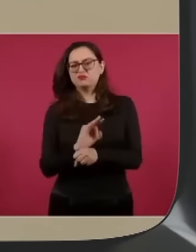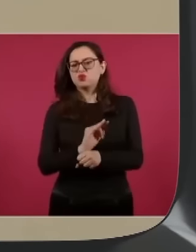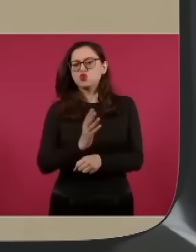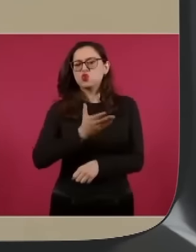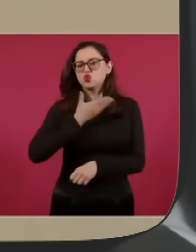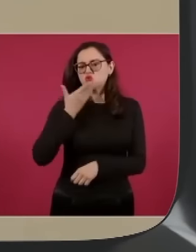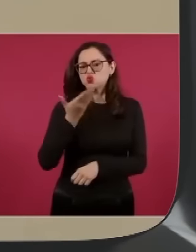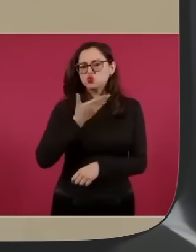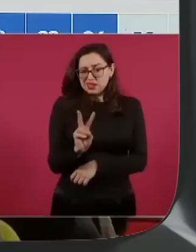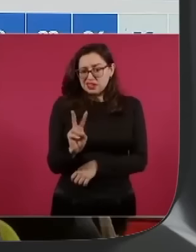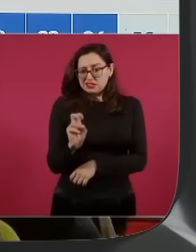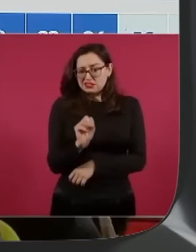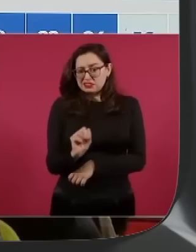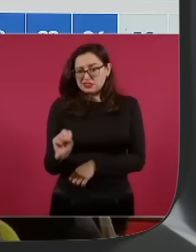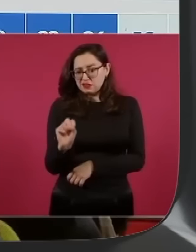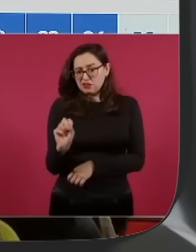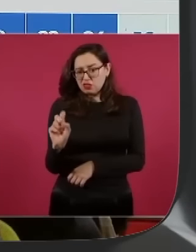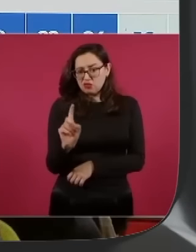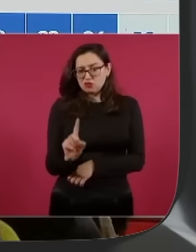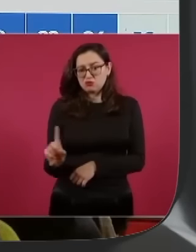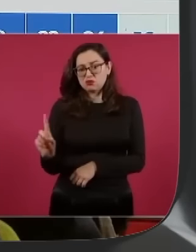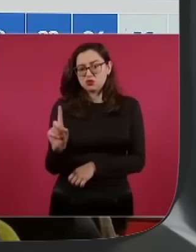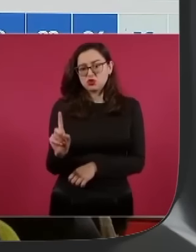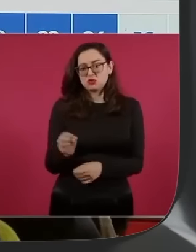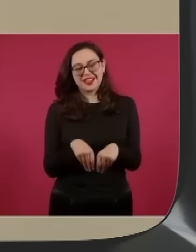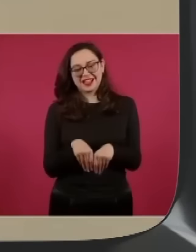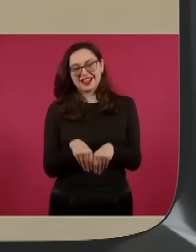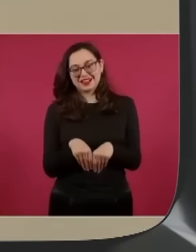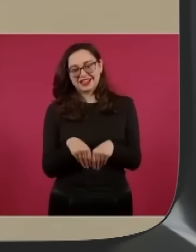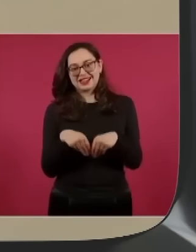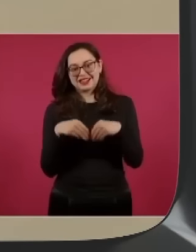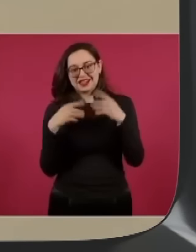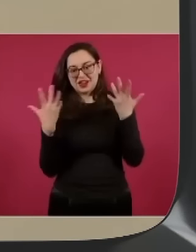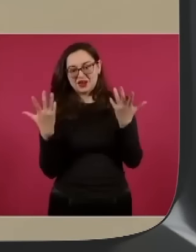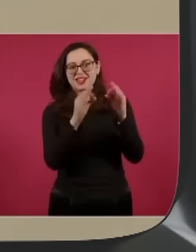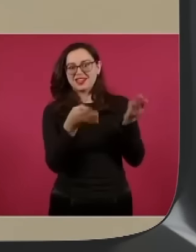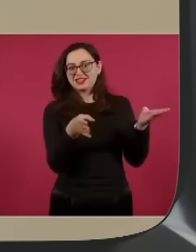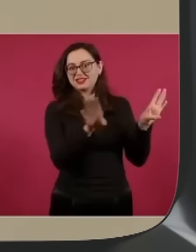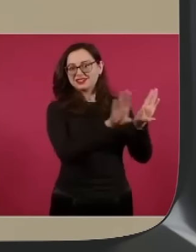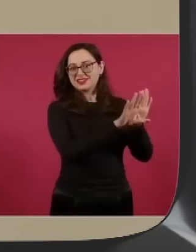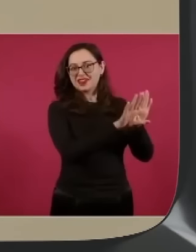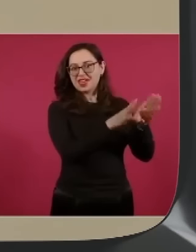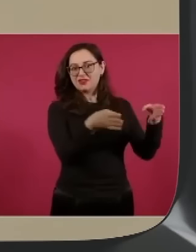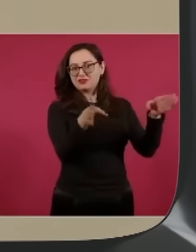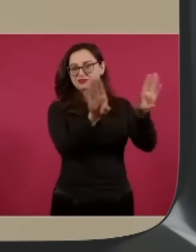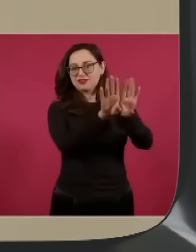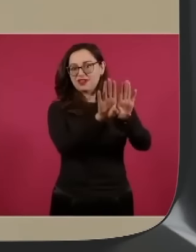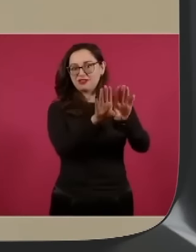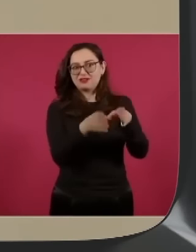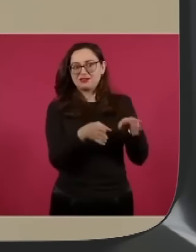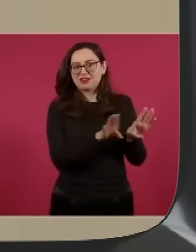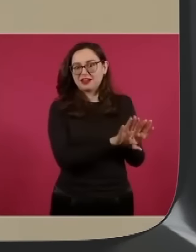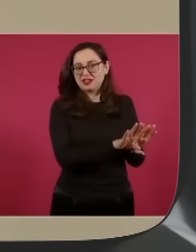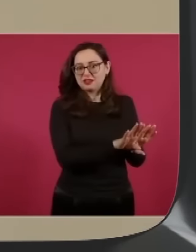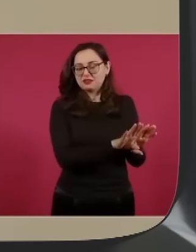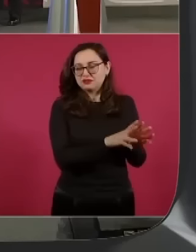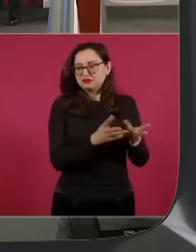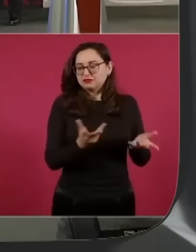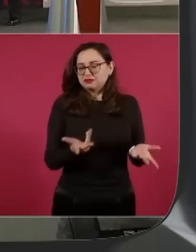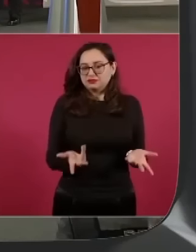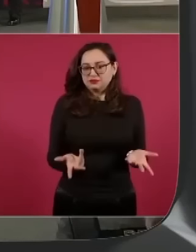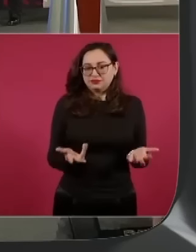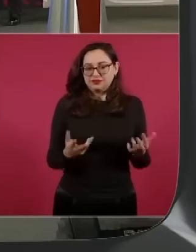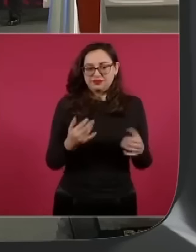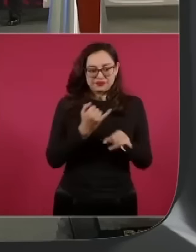hacer en fin de semana, que es cuando no se puede revisar rápidamente si alguno de los